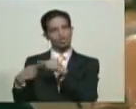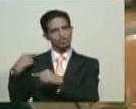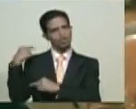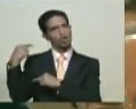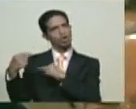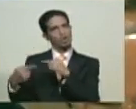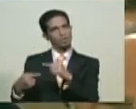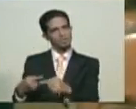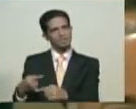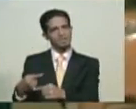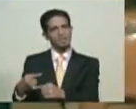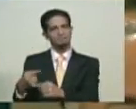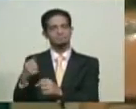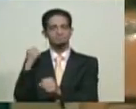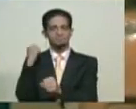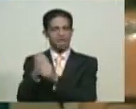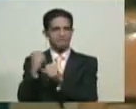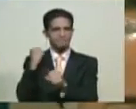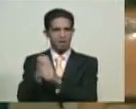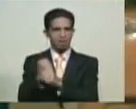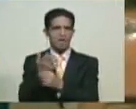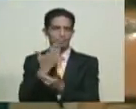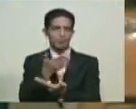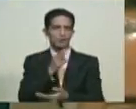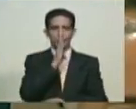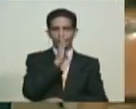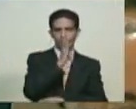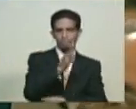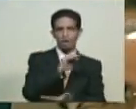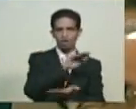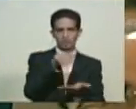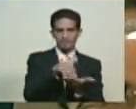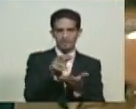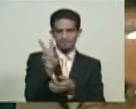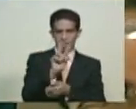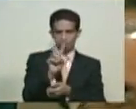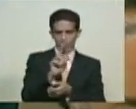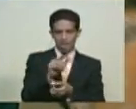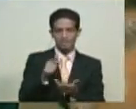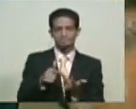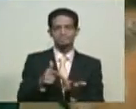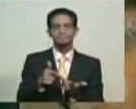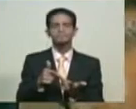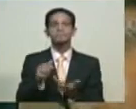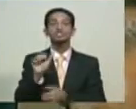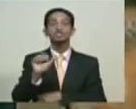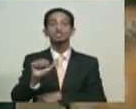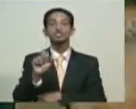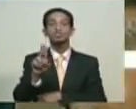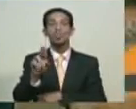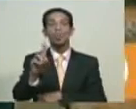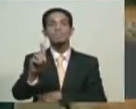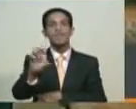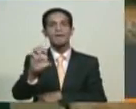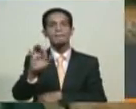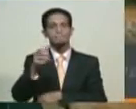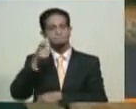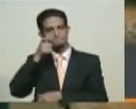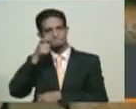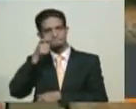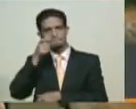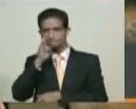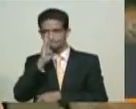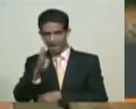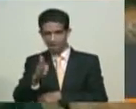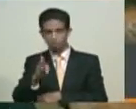a lo largo de nuestro trabajo diario, bien sea con el Banco Central de Venezuela, con la Superintendencia de Banco, es buscando mecanismos para